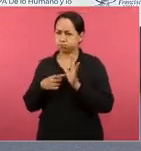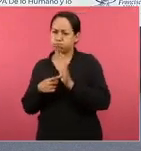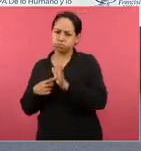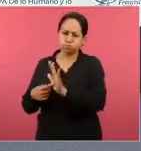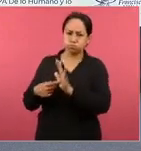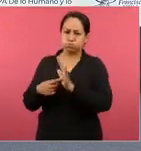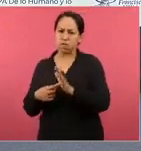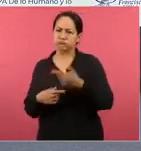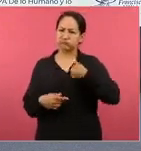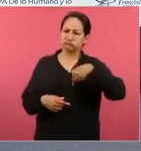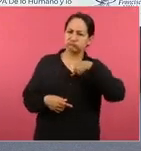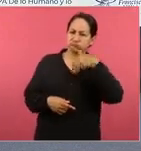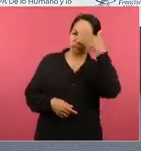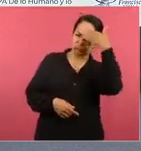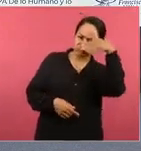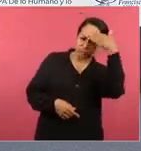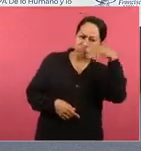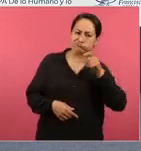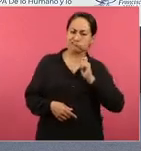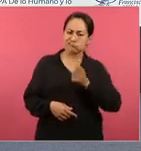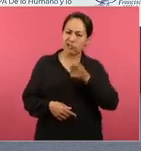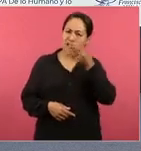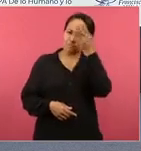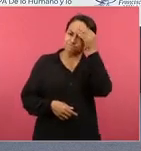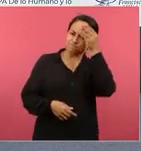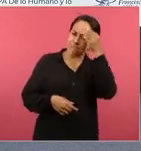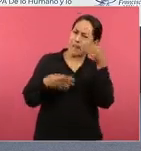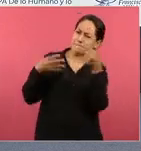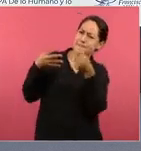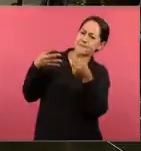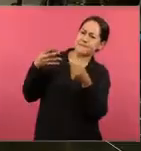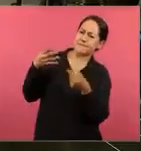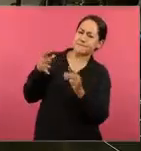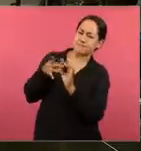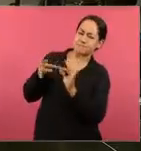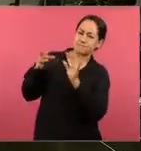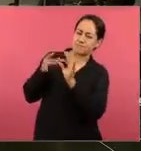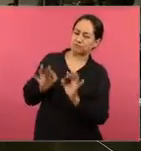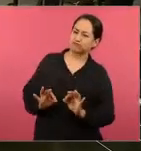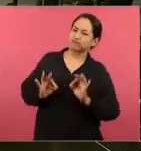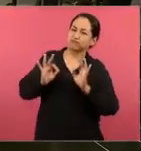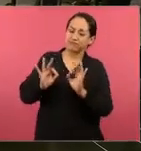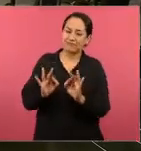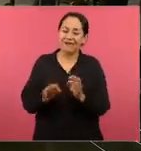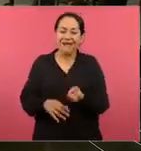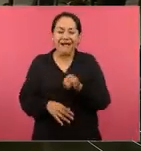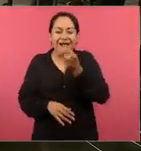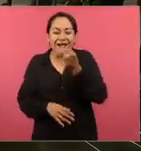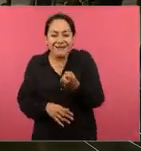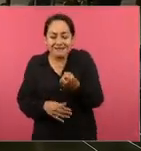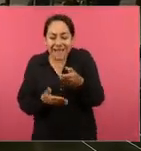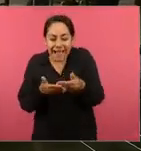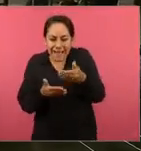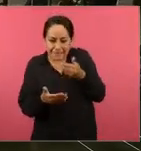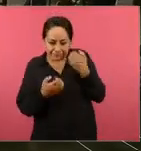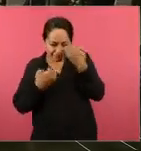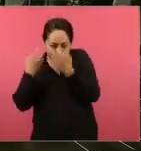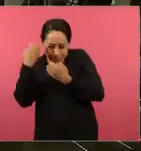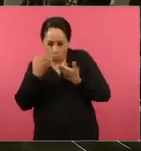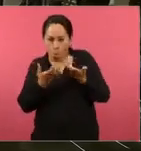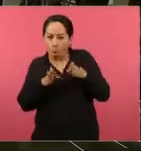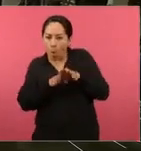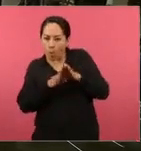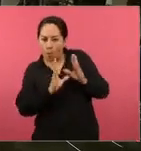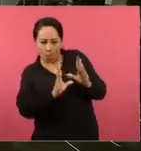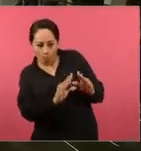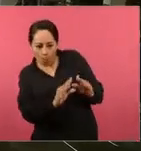asimilado los contenidos que están en el programa de estudio. Por eso, insisto, habría que checar todavía mucho más al aprendizaje situado. Siguiente,